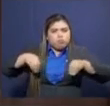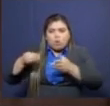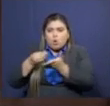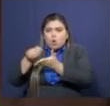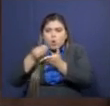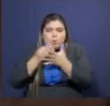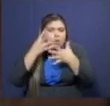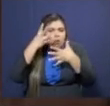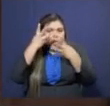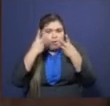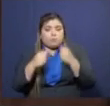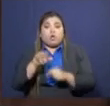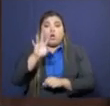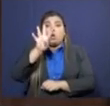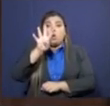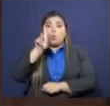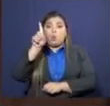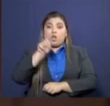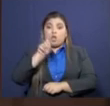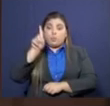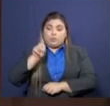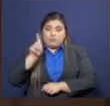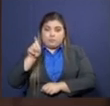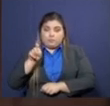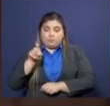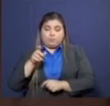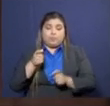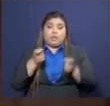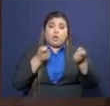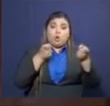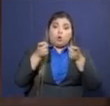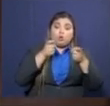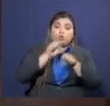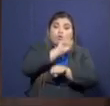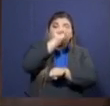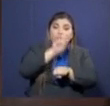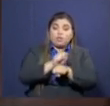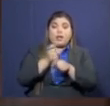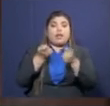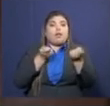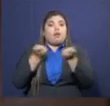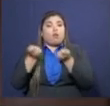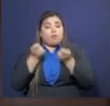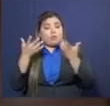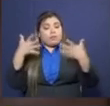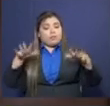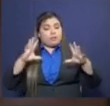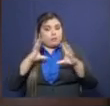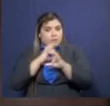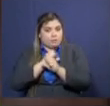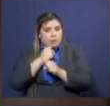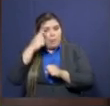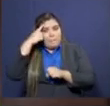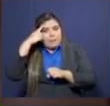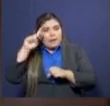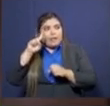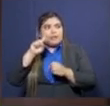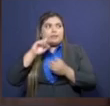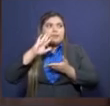4 meses y las medidas sociales y económicas que hemos implementado para aliviar su